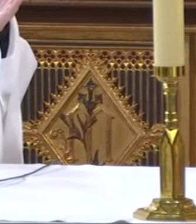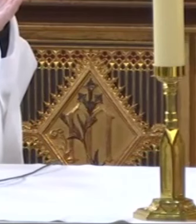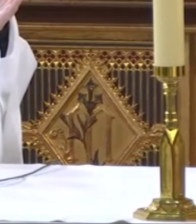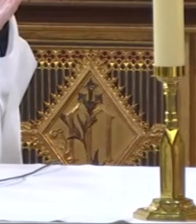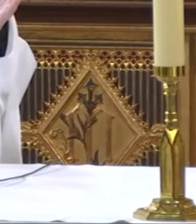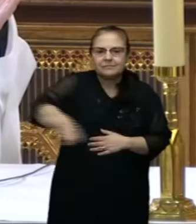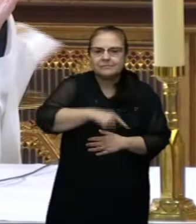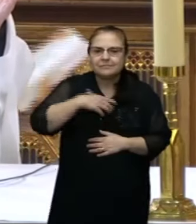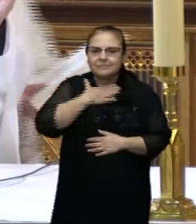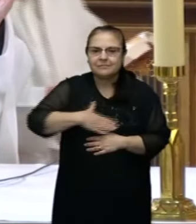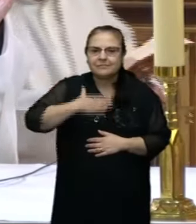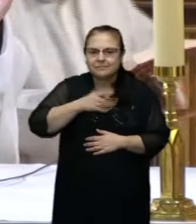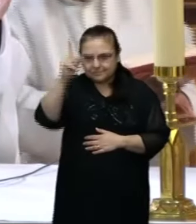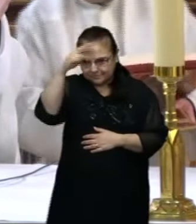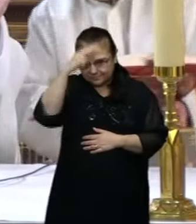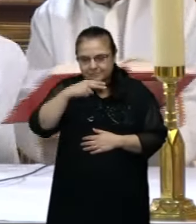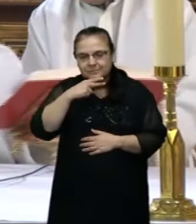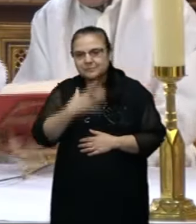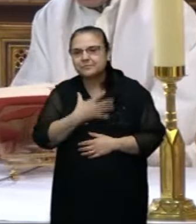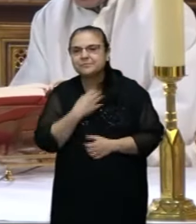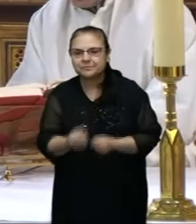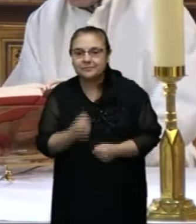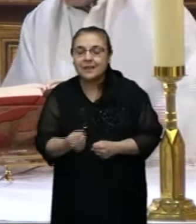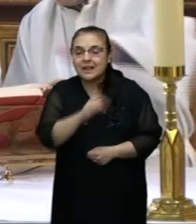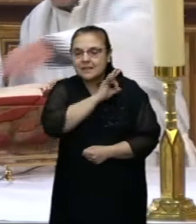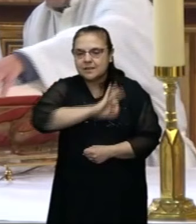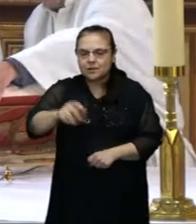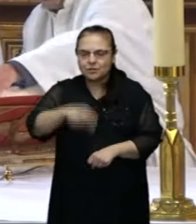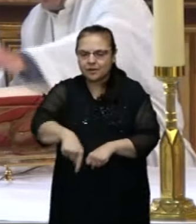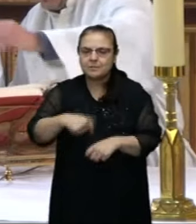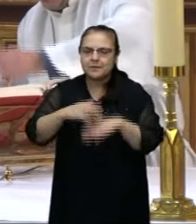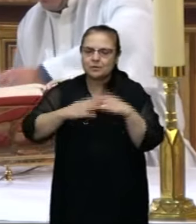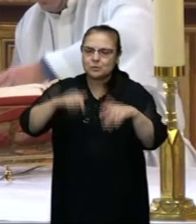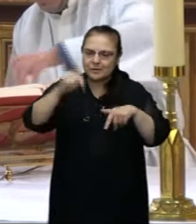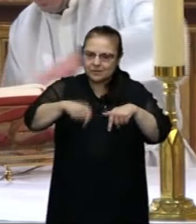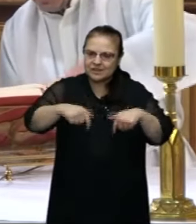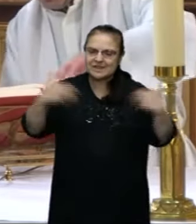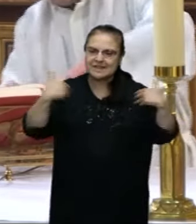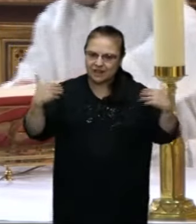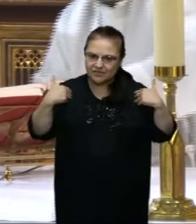Mío y vuestro sea agradable a Dios Padre Todopoderoso.